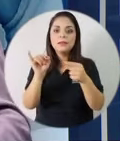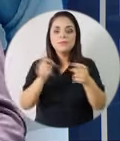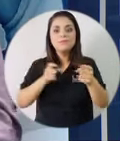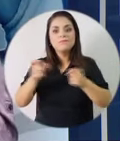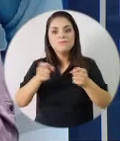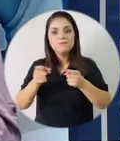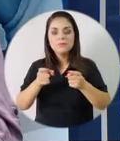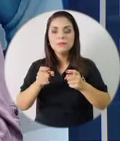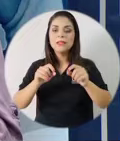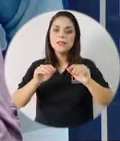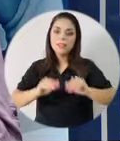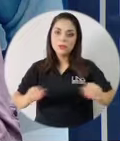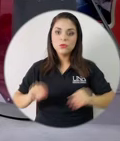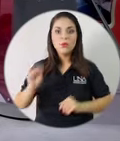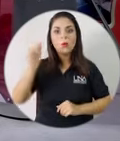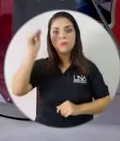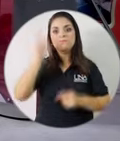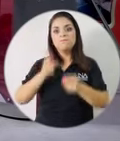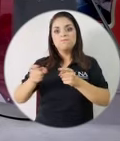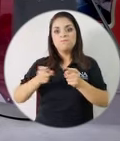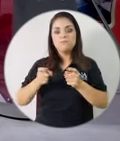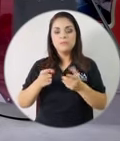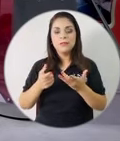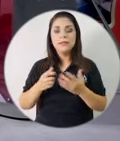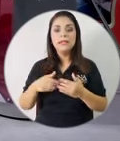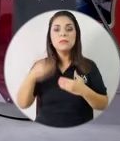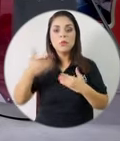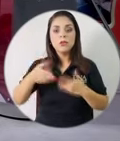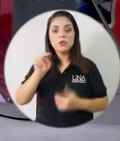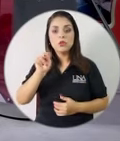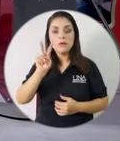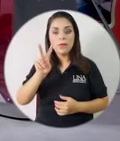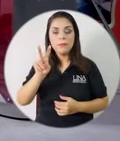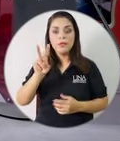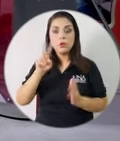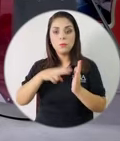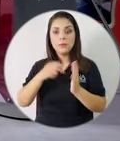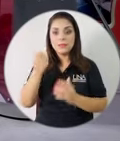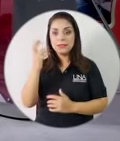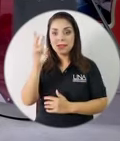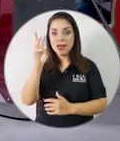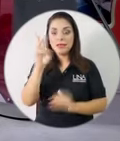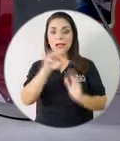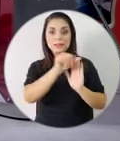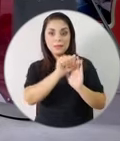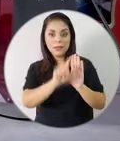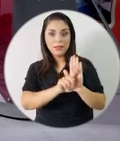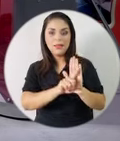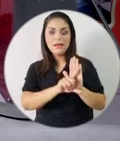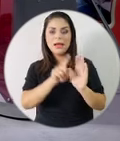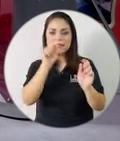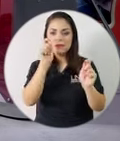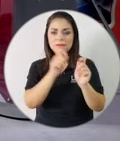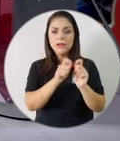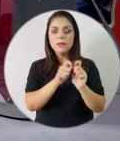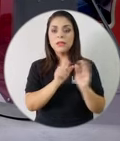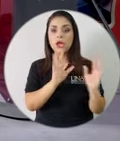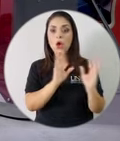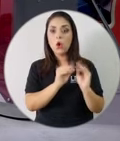en materia de niñez y adolescencia. Y en noviembre de 2016, la Asamblea Legislativa, específicamente la